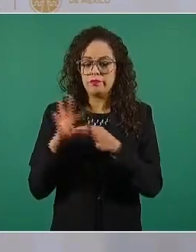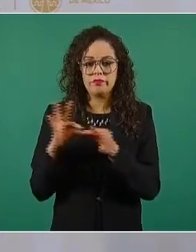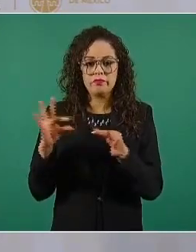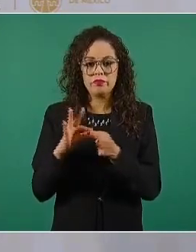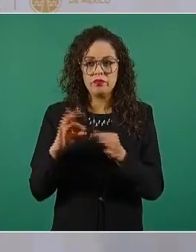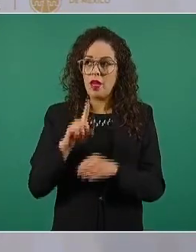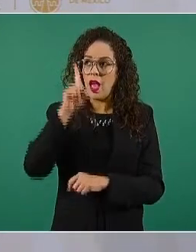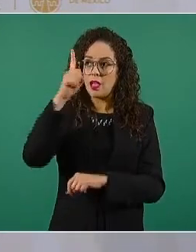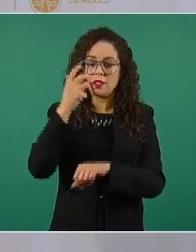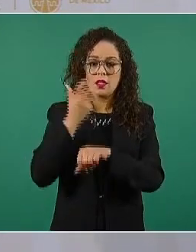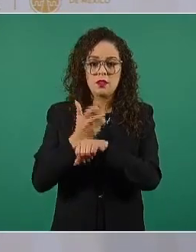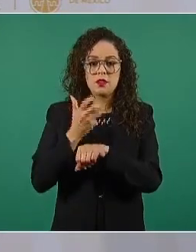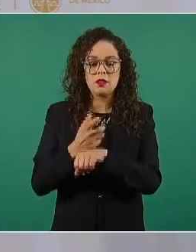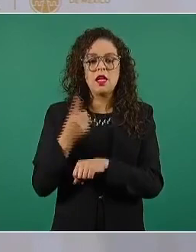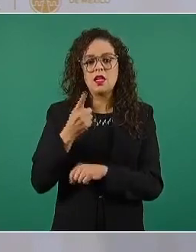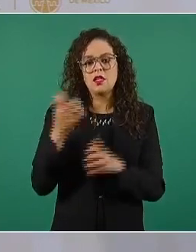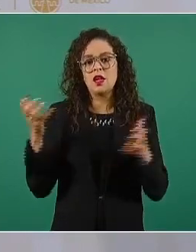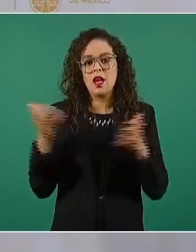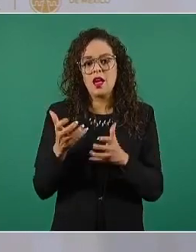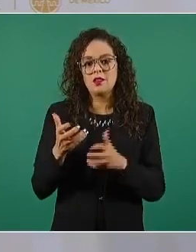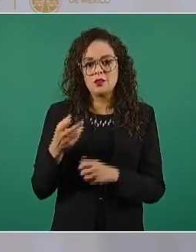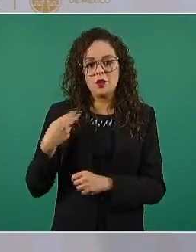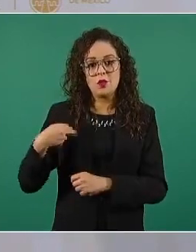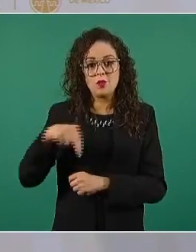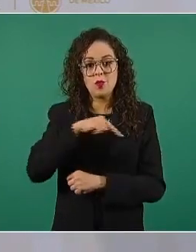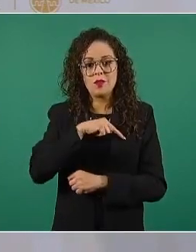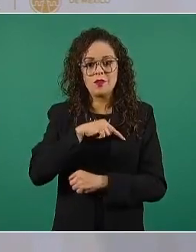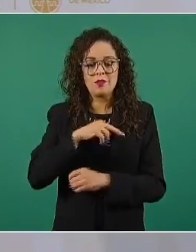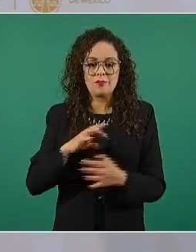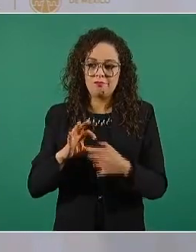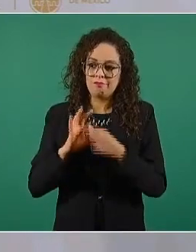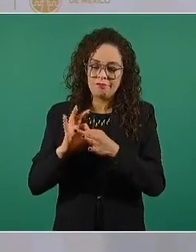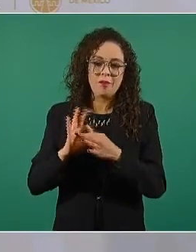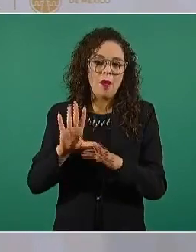en Estados Unidos y en Canadá.